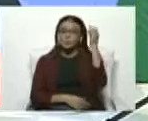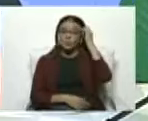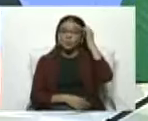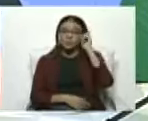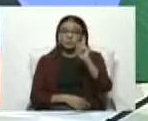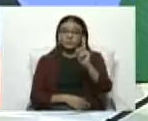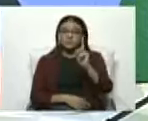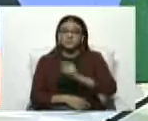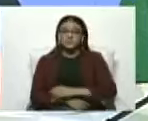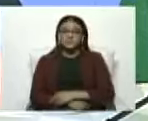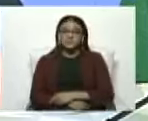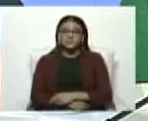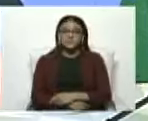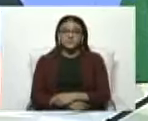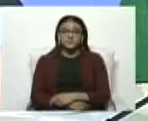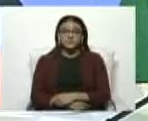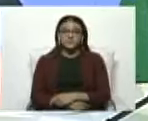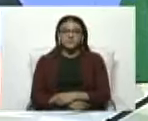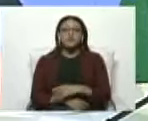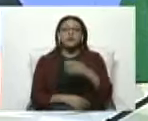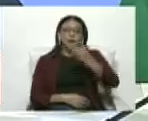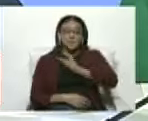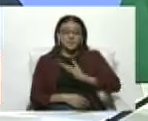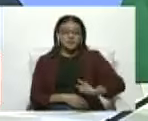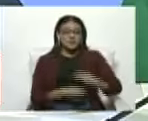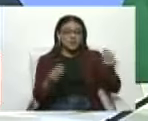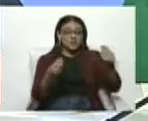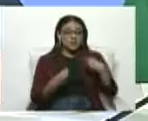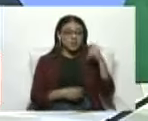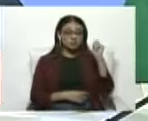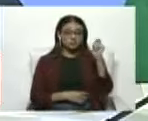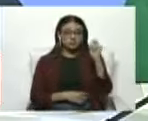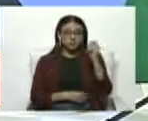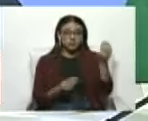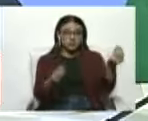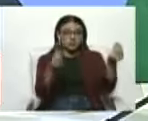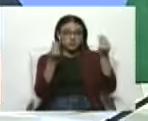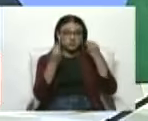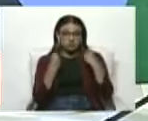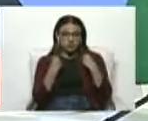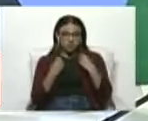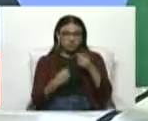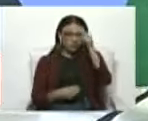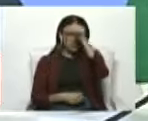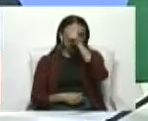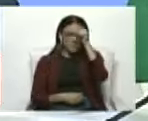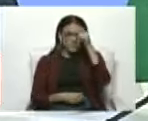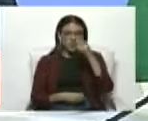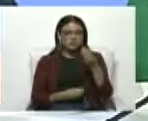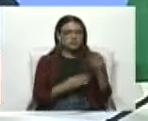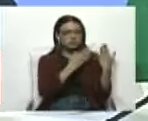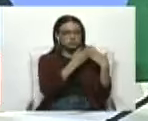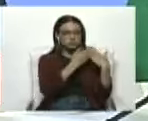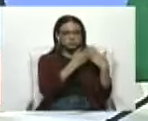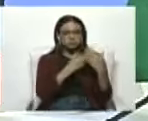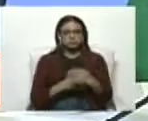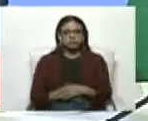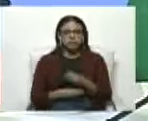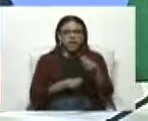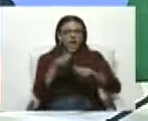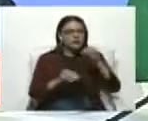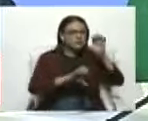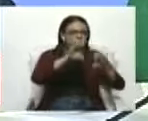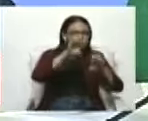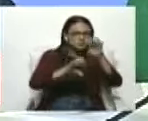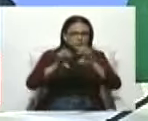44. El presidente nos ha dado una misión el día domingo en una evaluación que